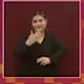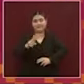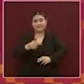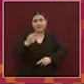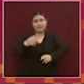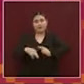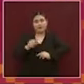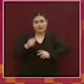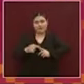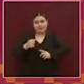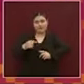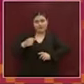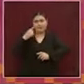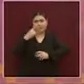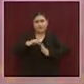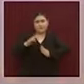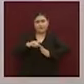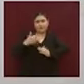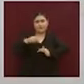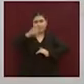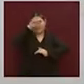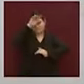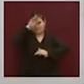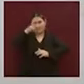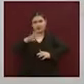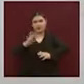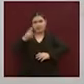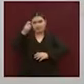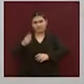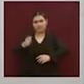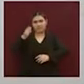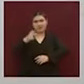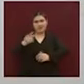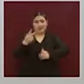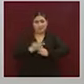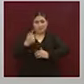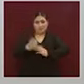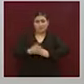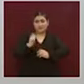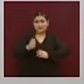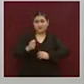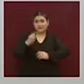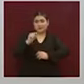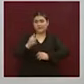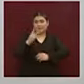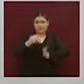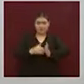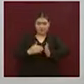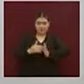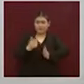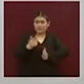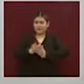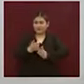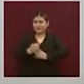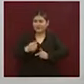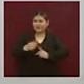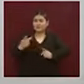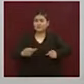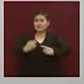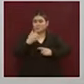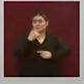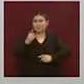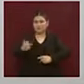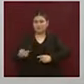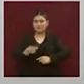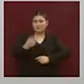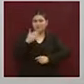Miren, en el apoyo a mineros retirados, el programa es de 72 millones de pesos. ¿Quién lo preguntó?